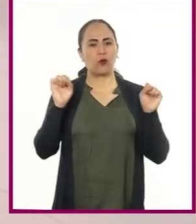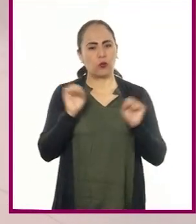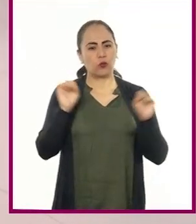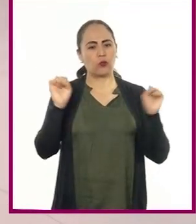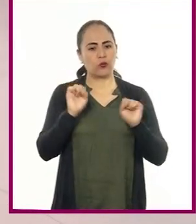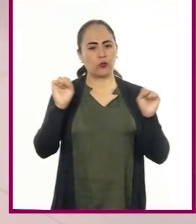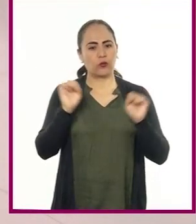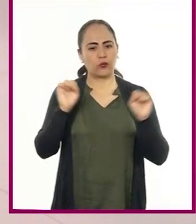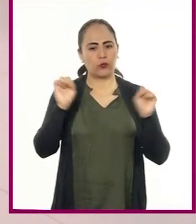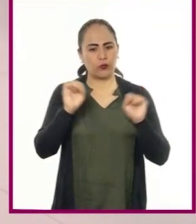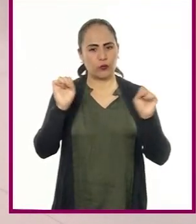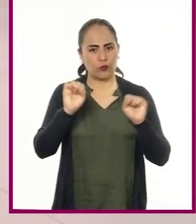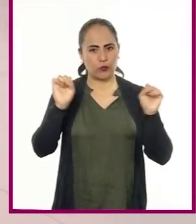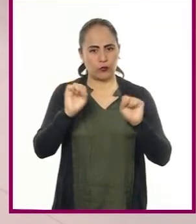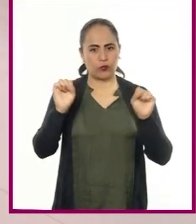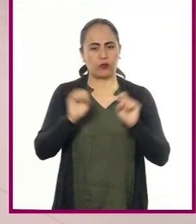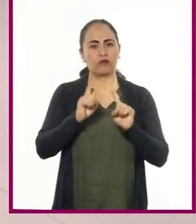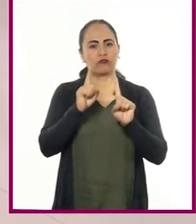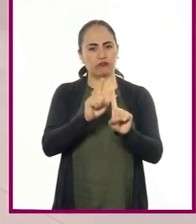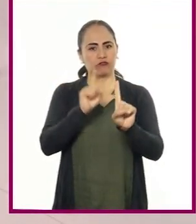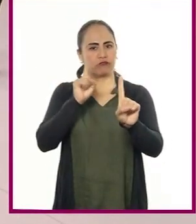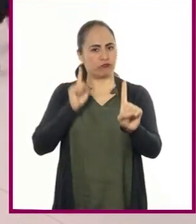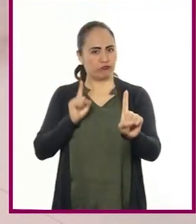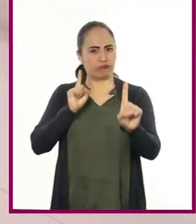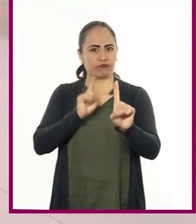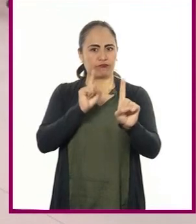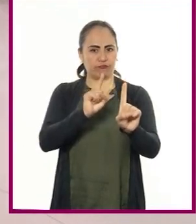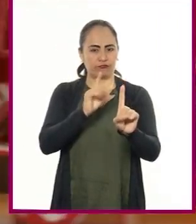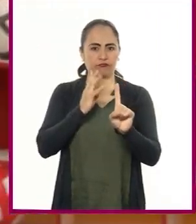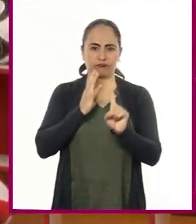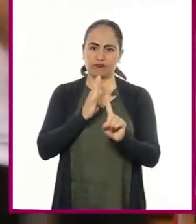Maestra, ¿y yo detrás de Daniel? Así es. Muy bien.